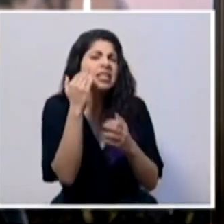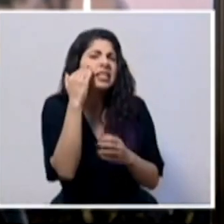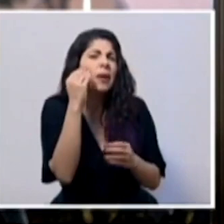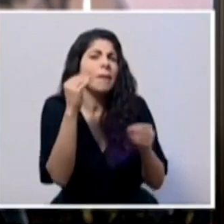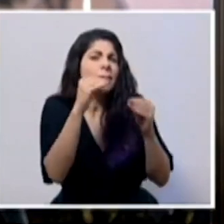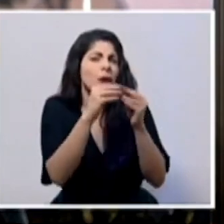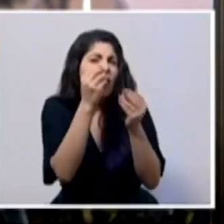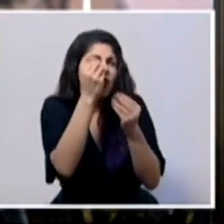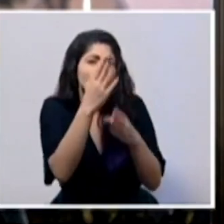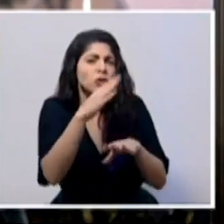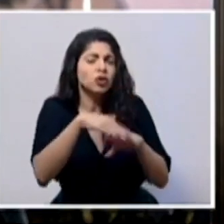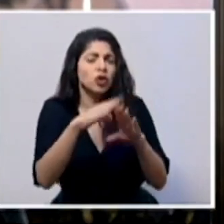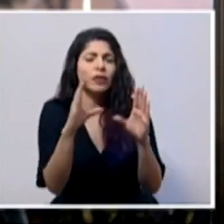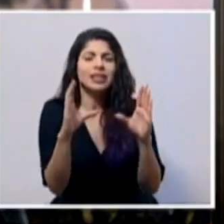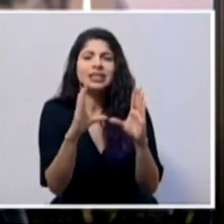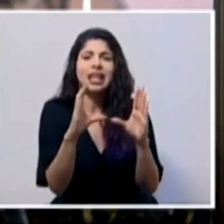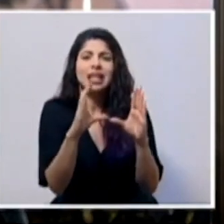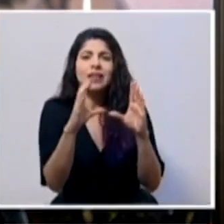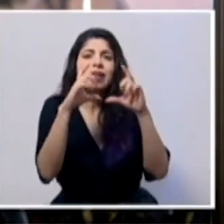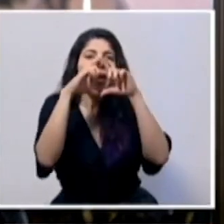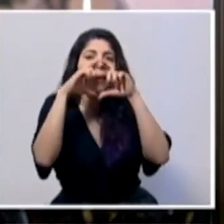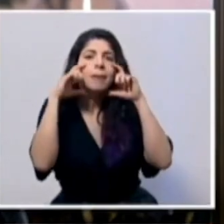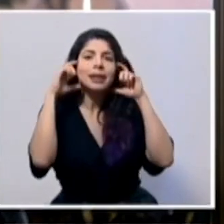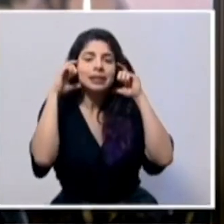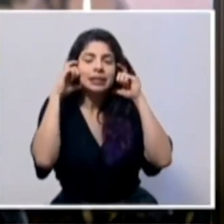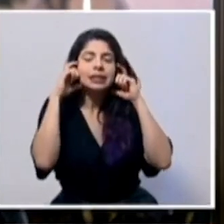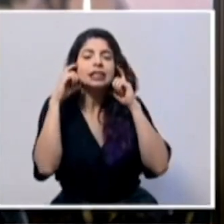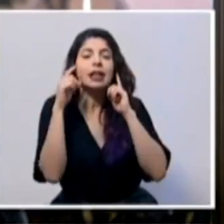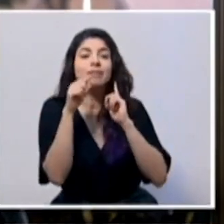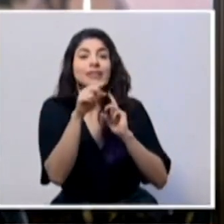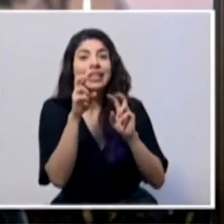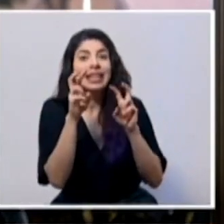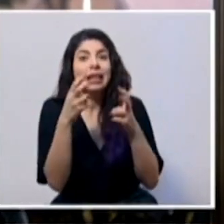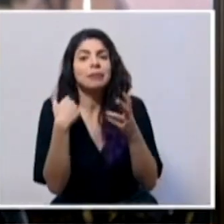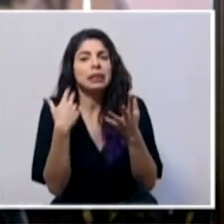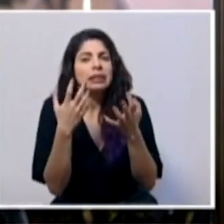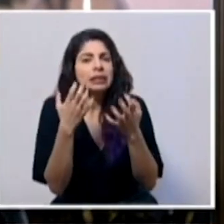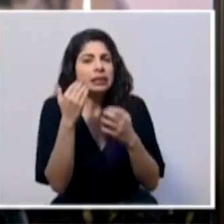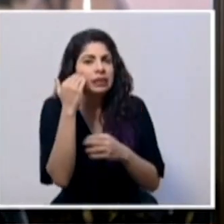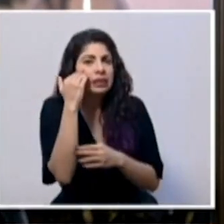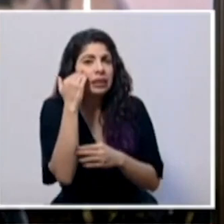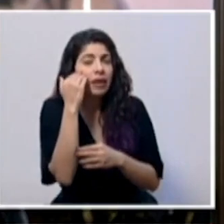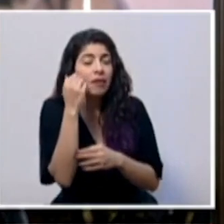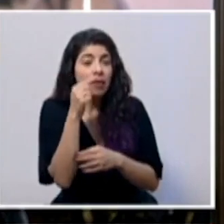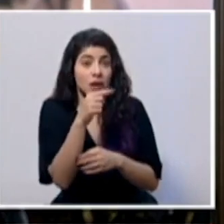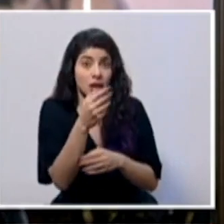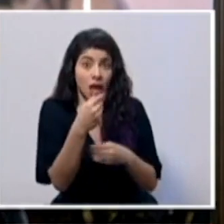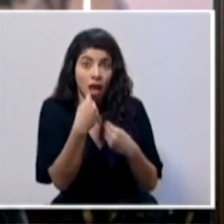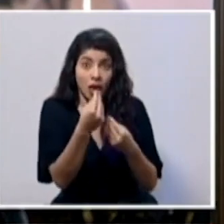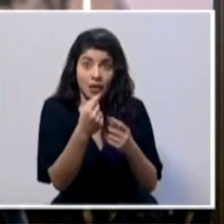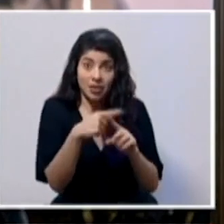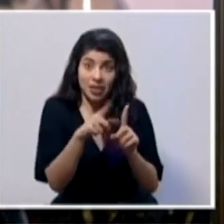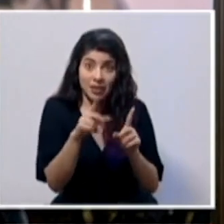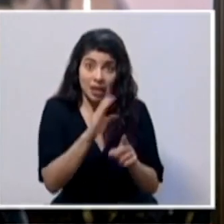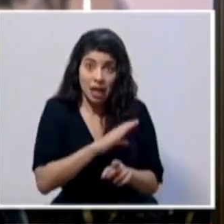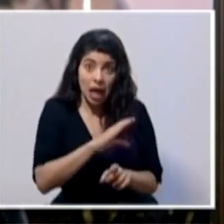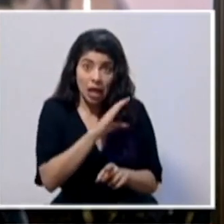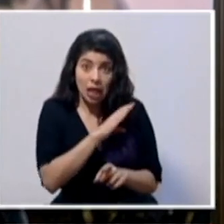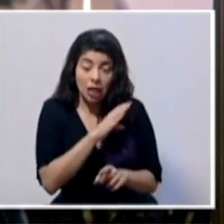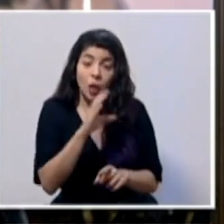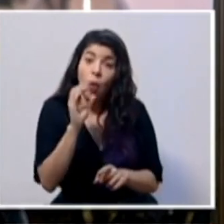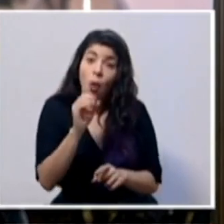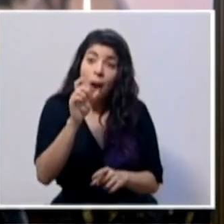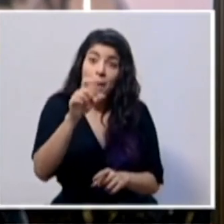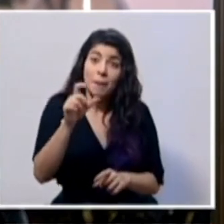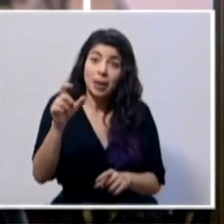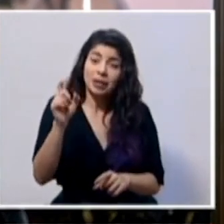de información sobre la certificación de mascarillas. Sobre ese tema queremos saber si hace la diferencia en cuanto a calidad o si las personas